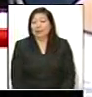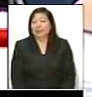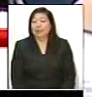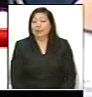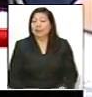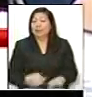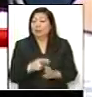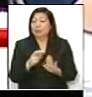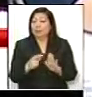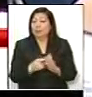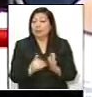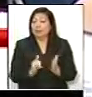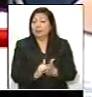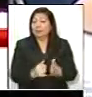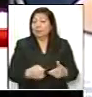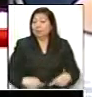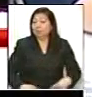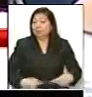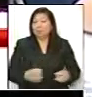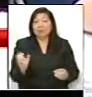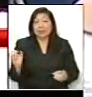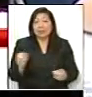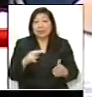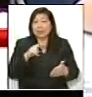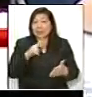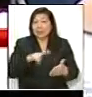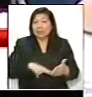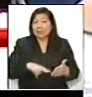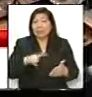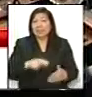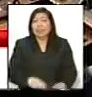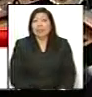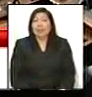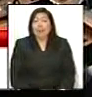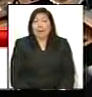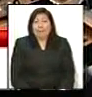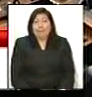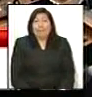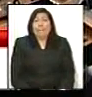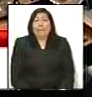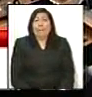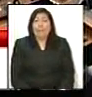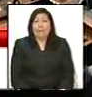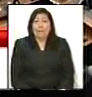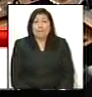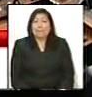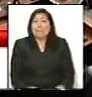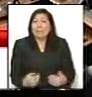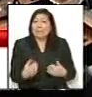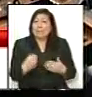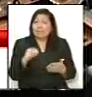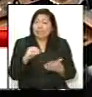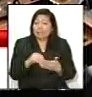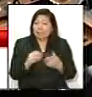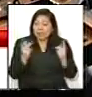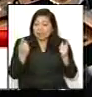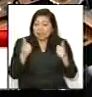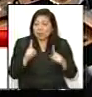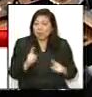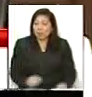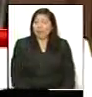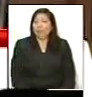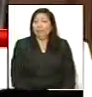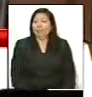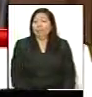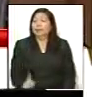del proyecto de ley que se va a debatir, Presidenta. Ni siquiera se ha leído. Gracias. Congresistas, tenemos que ponernos de acuerdo votando, porque